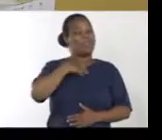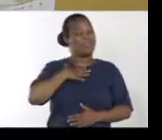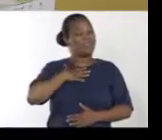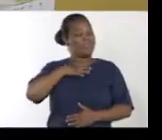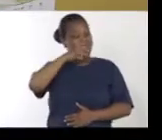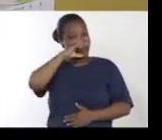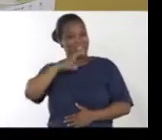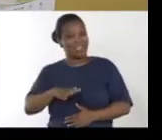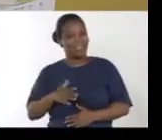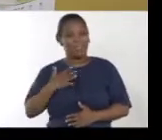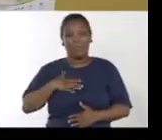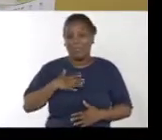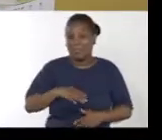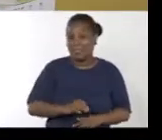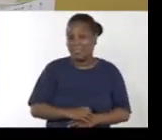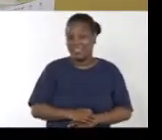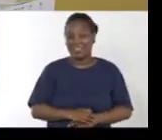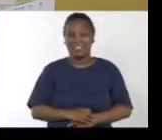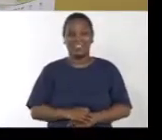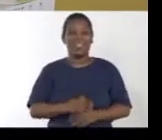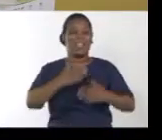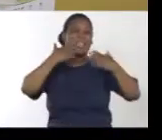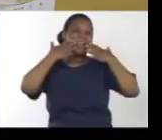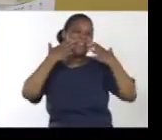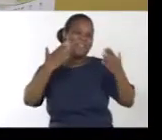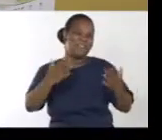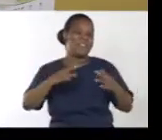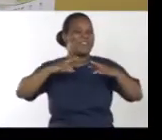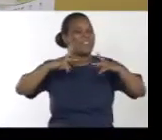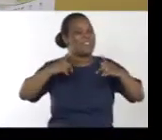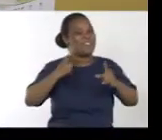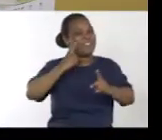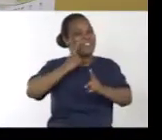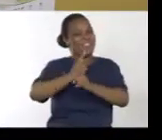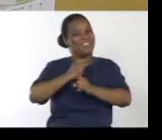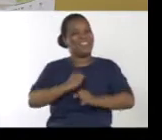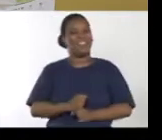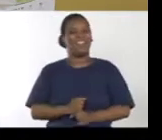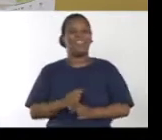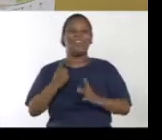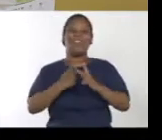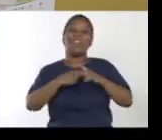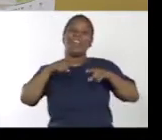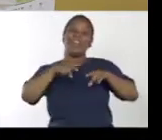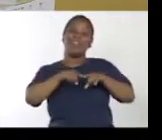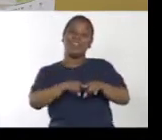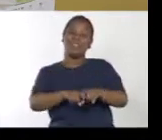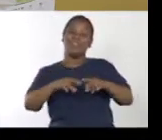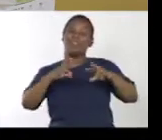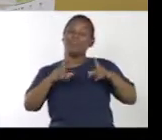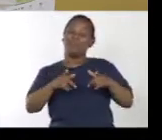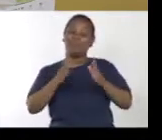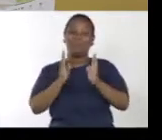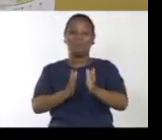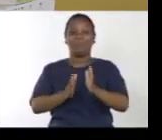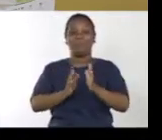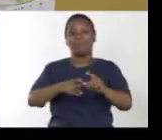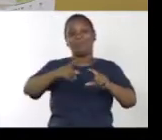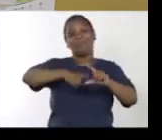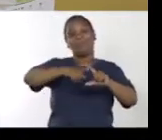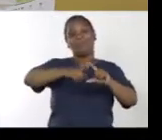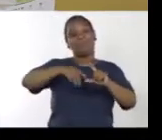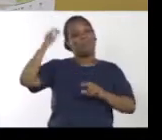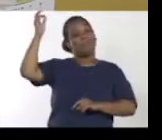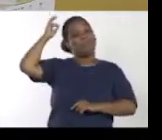Hola mis niños, ¿ya me estaban esperando? Qué bueno volver a encontrarnos para juntos continuar reafirmando contenidos